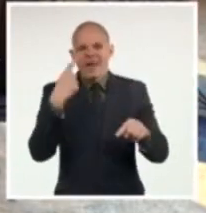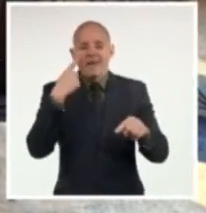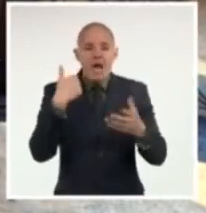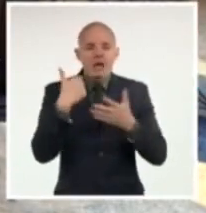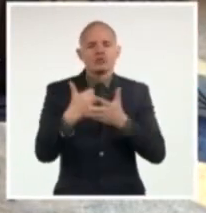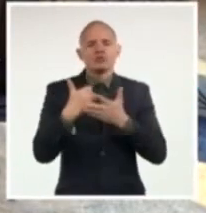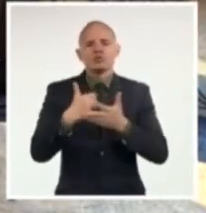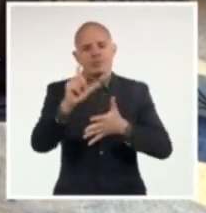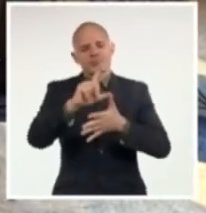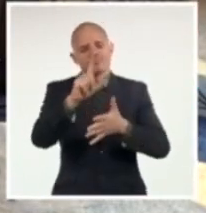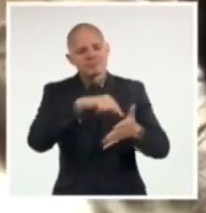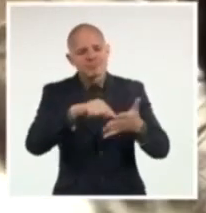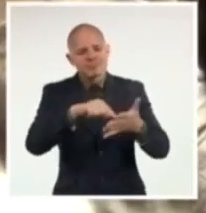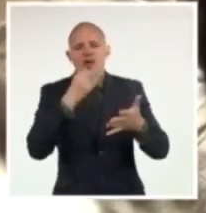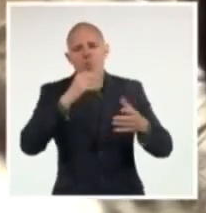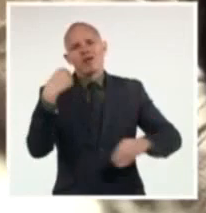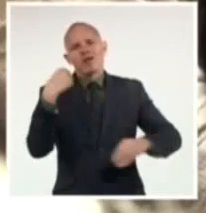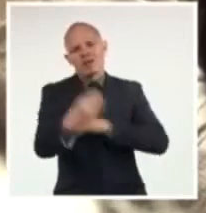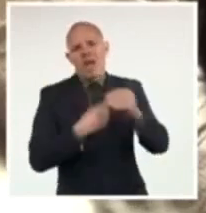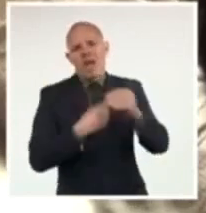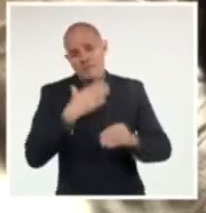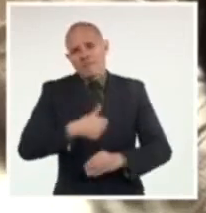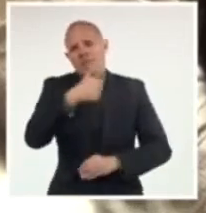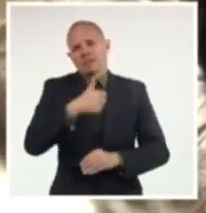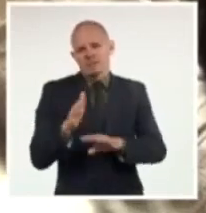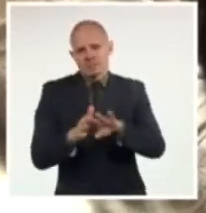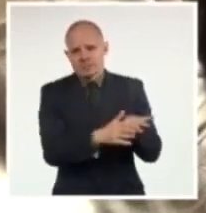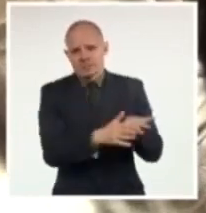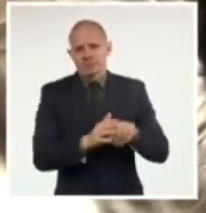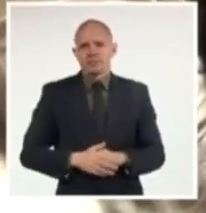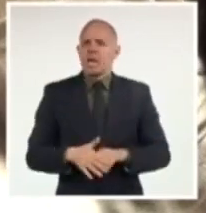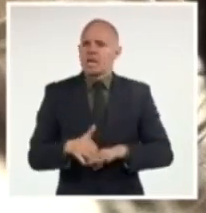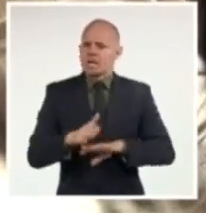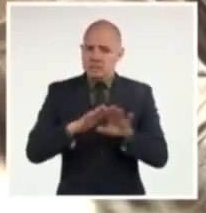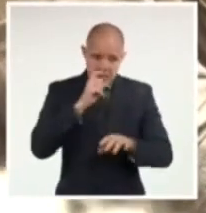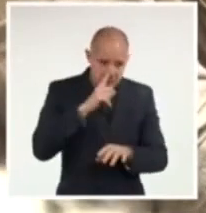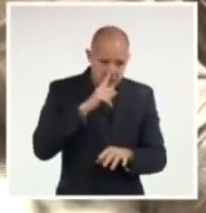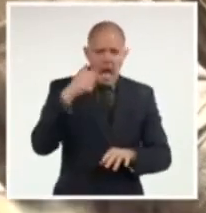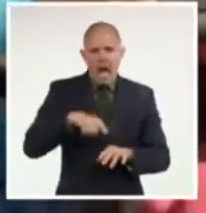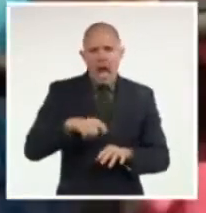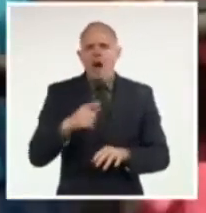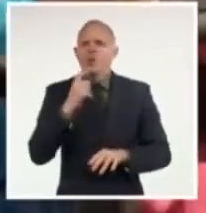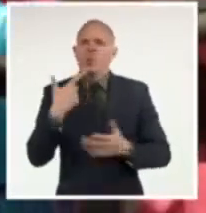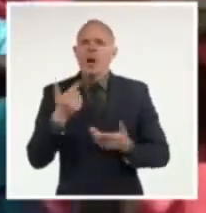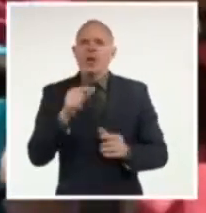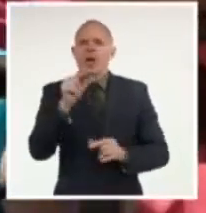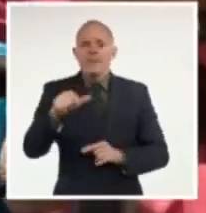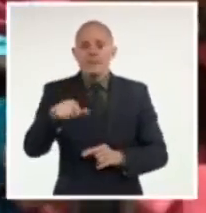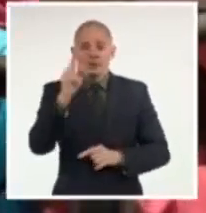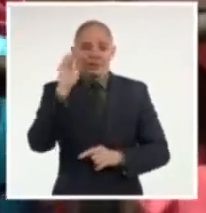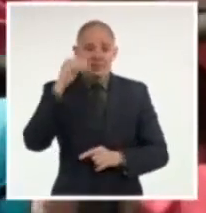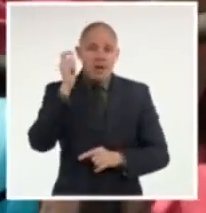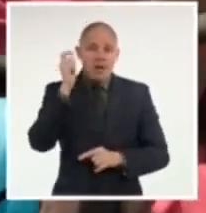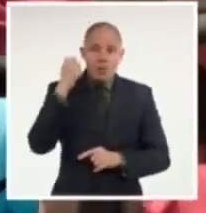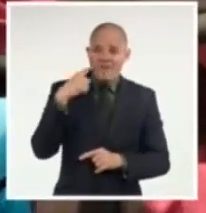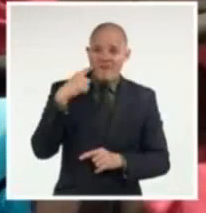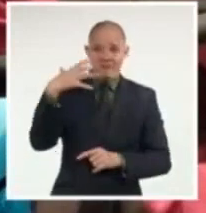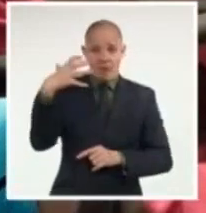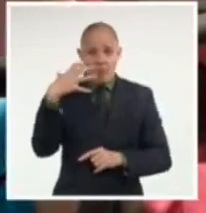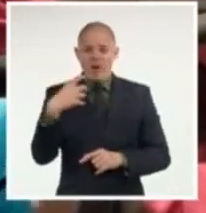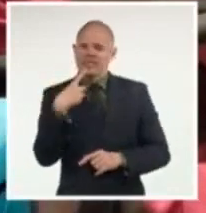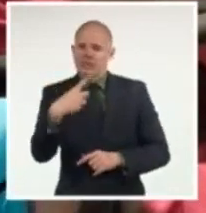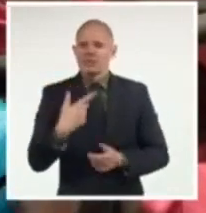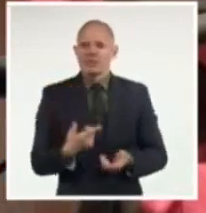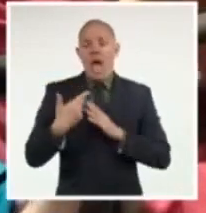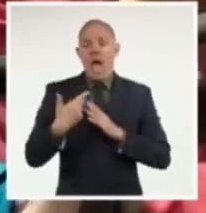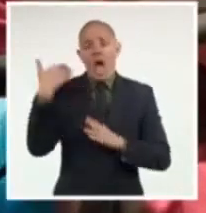los países del sur. La intervención del mandatario dio paso al diálogo. La prestigiosa intelectual Estela Caloni aseguró que Cuba devino foco